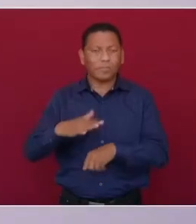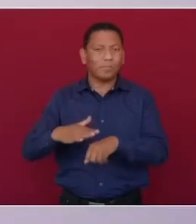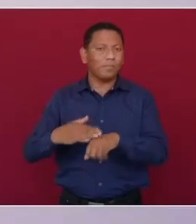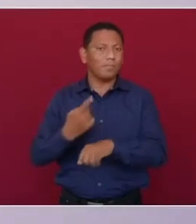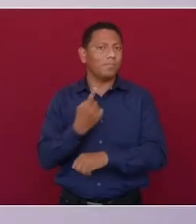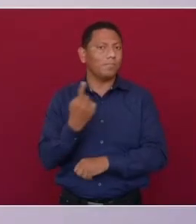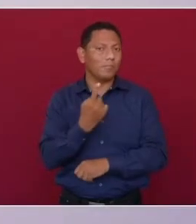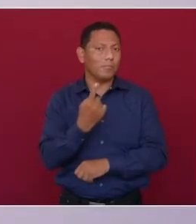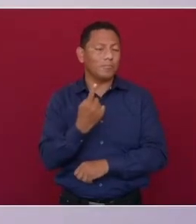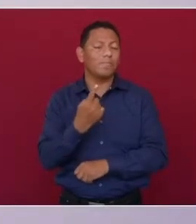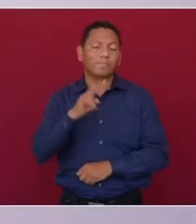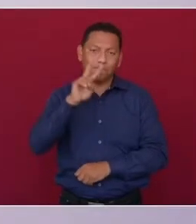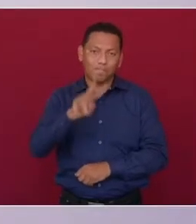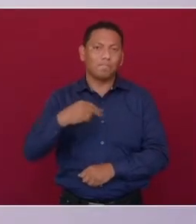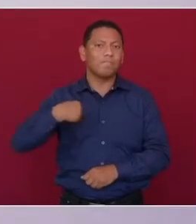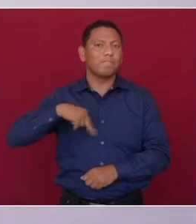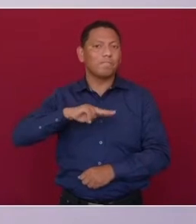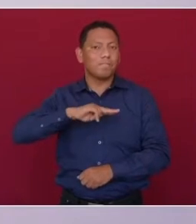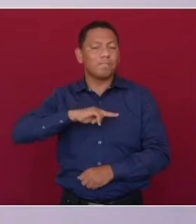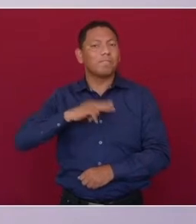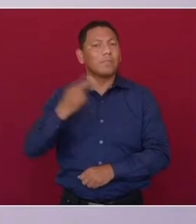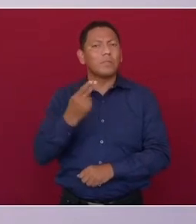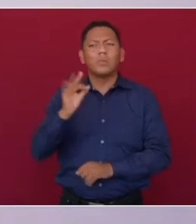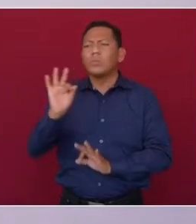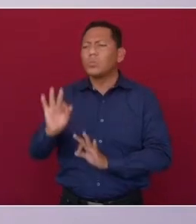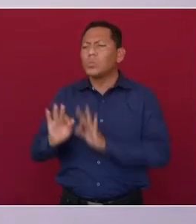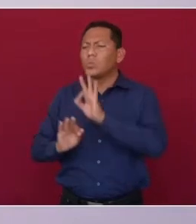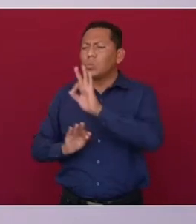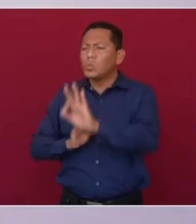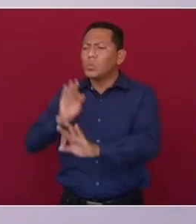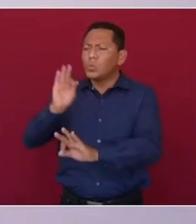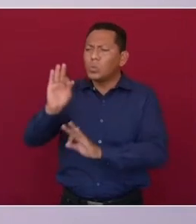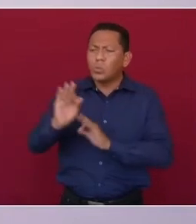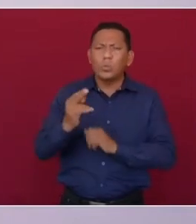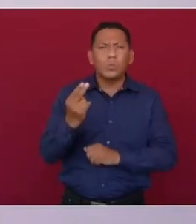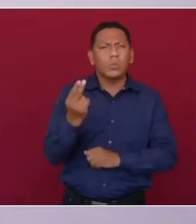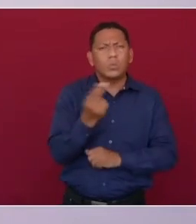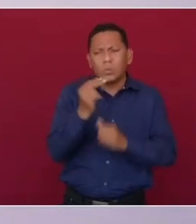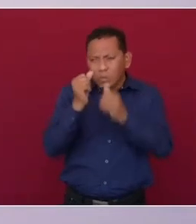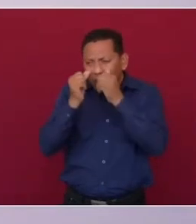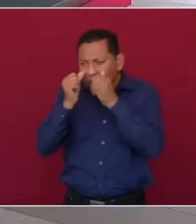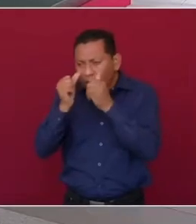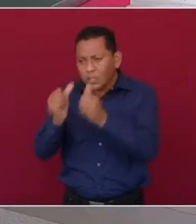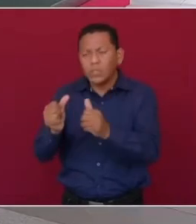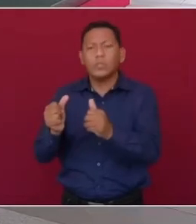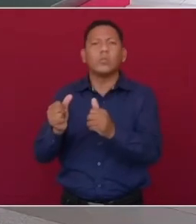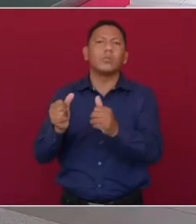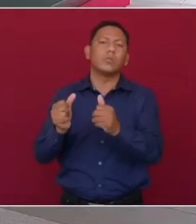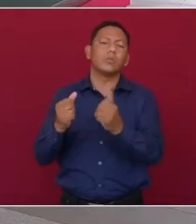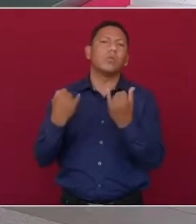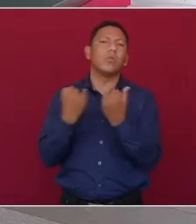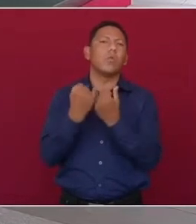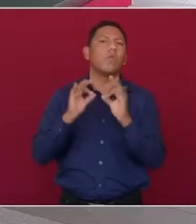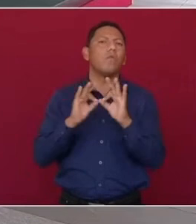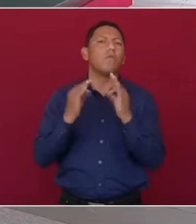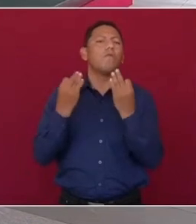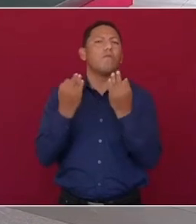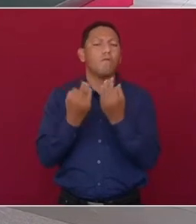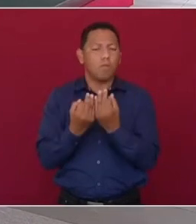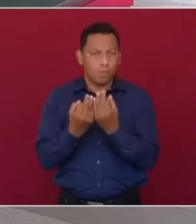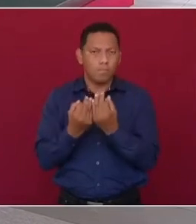porque tenemos que ser fraternos, solidarios, y por cuestiones